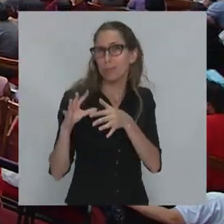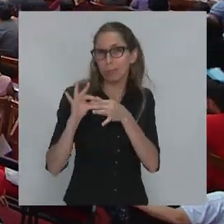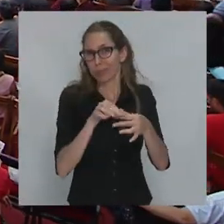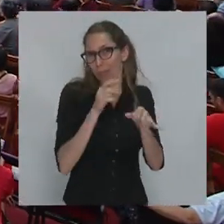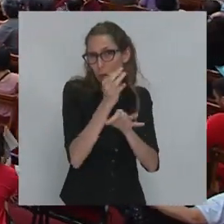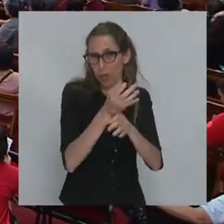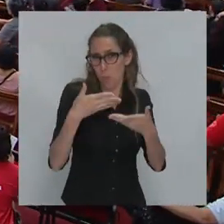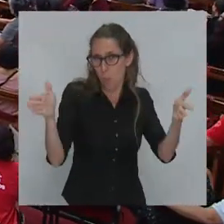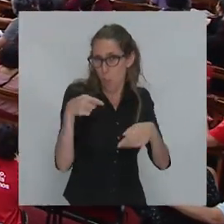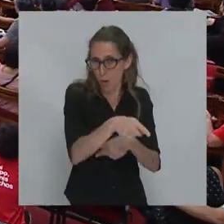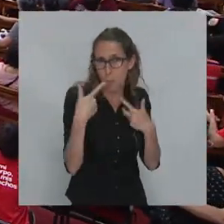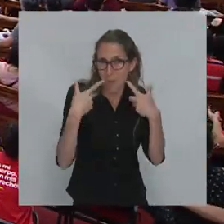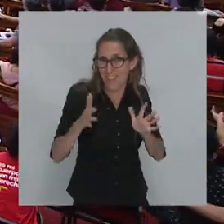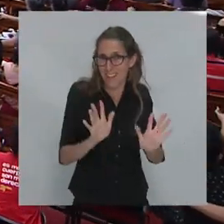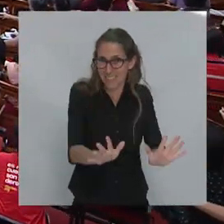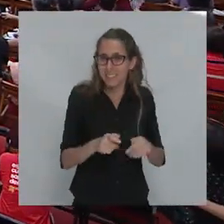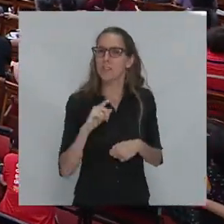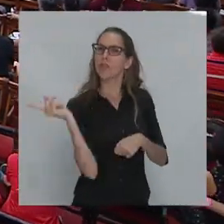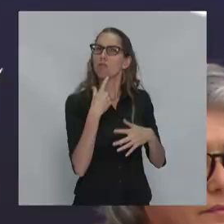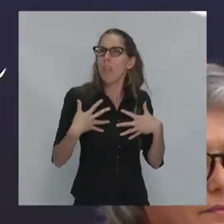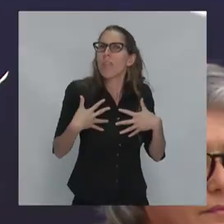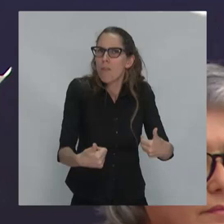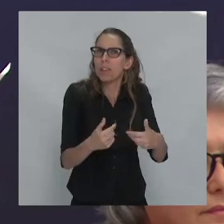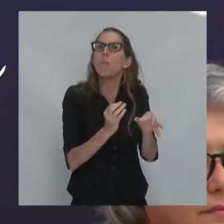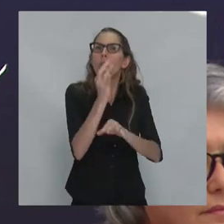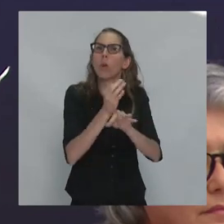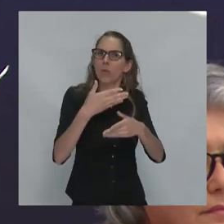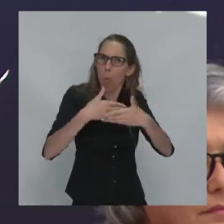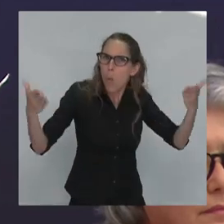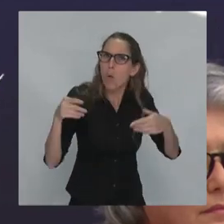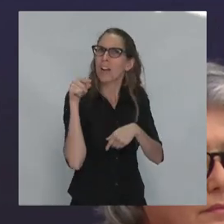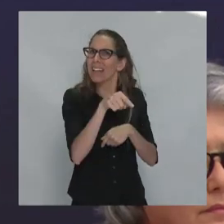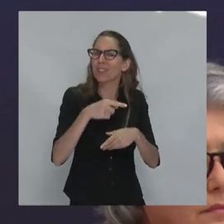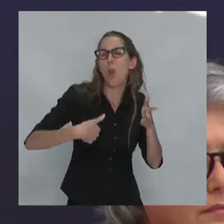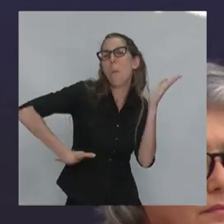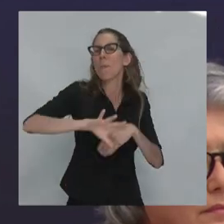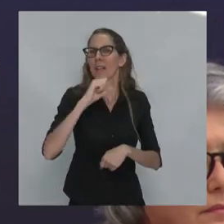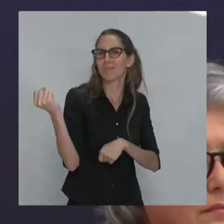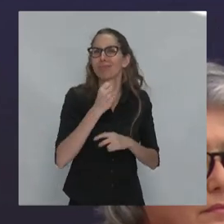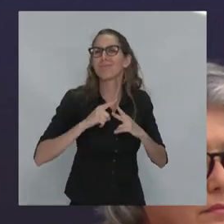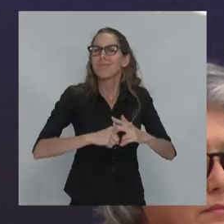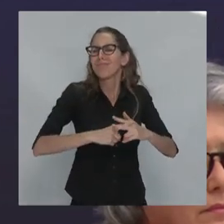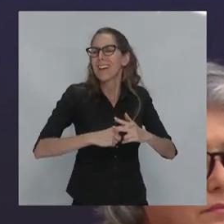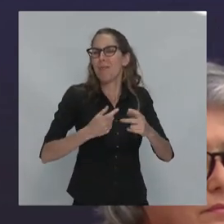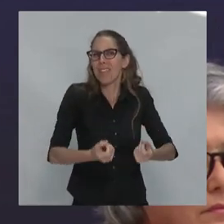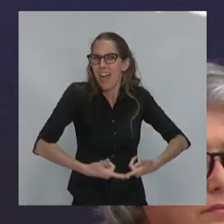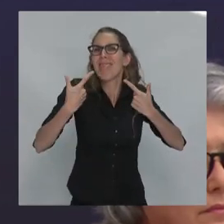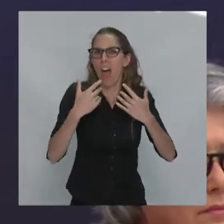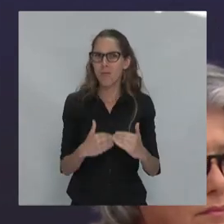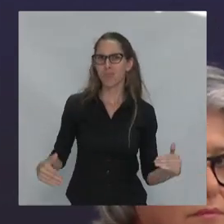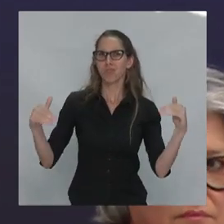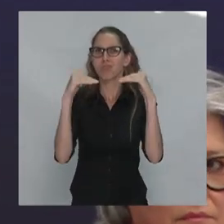pública. Si defendemos la educación pública como la herramienta más poderosa de producción de